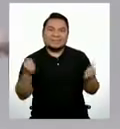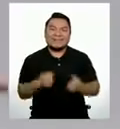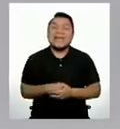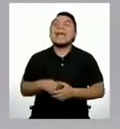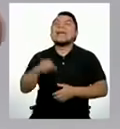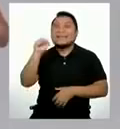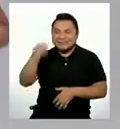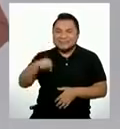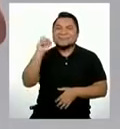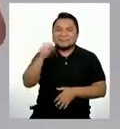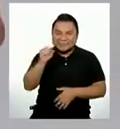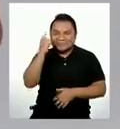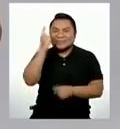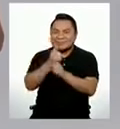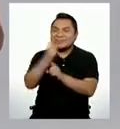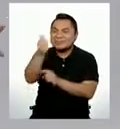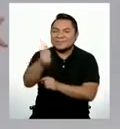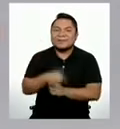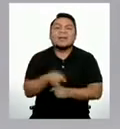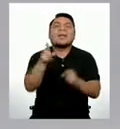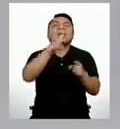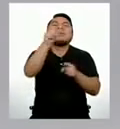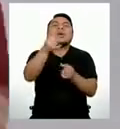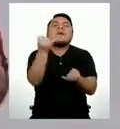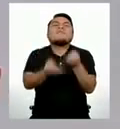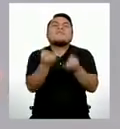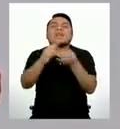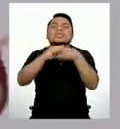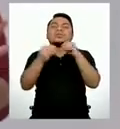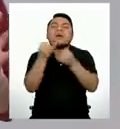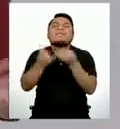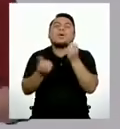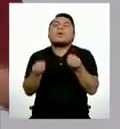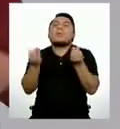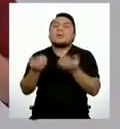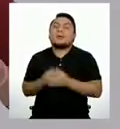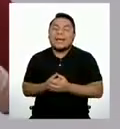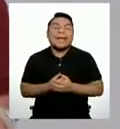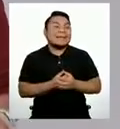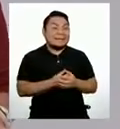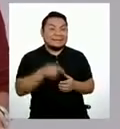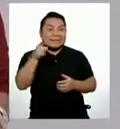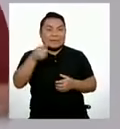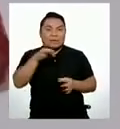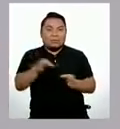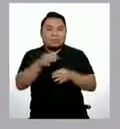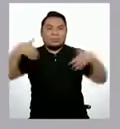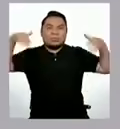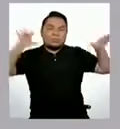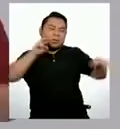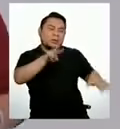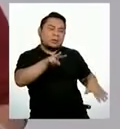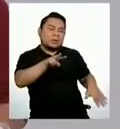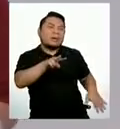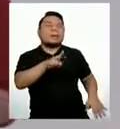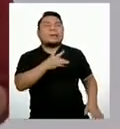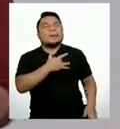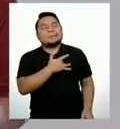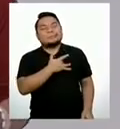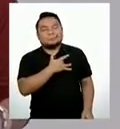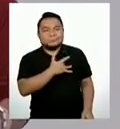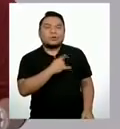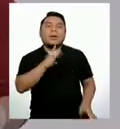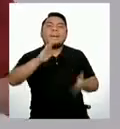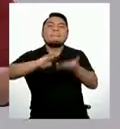¡Excelente! Finalmente, ¿cómo terminó la historia? El guardián se compadeció y perdonó a todas las